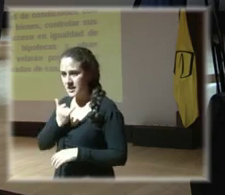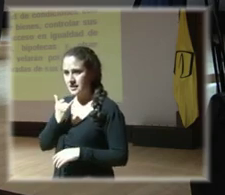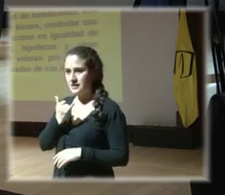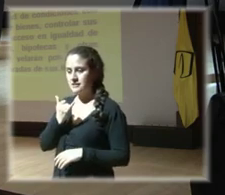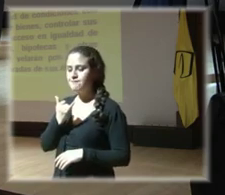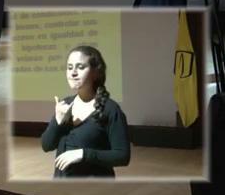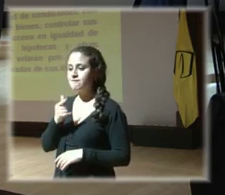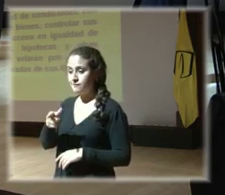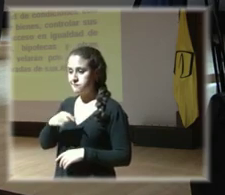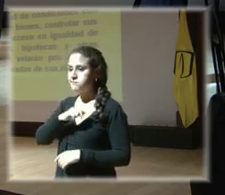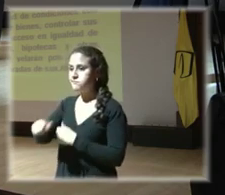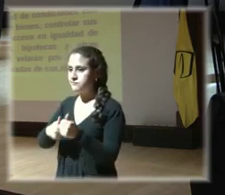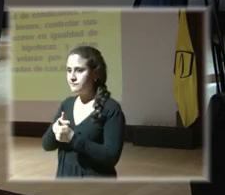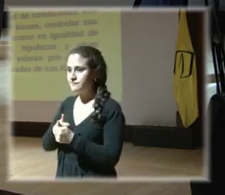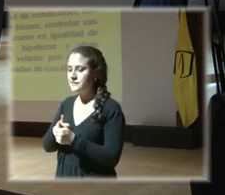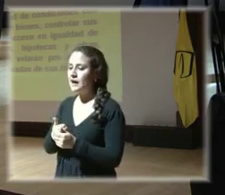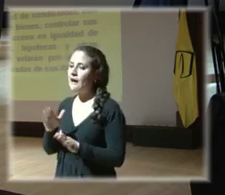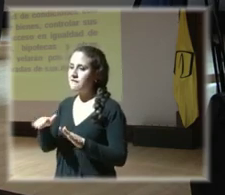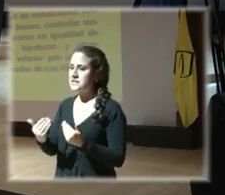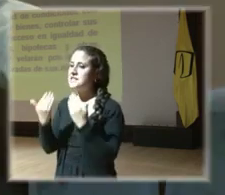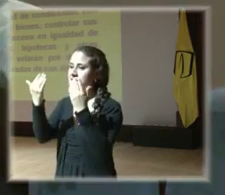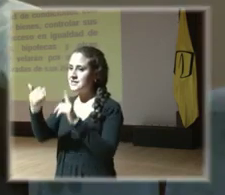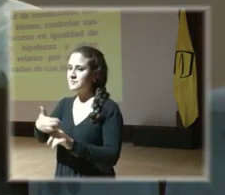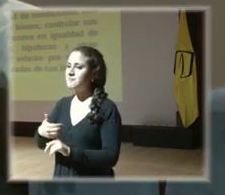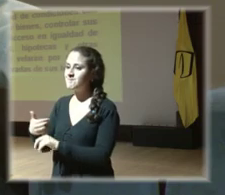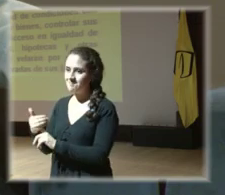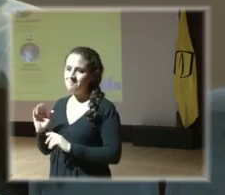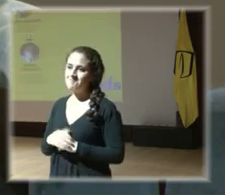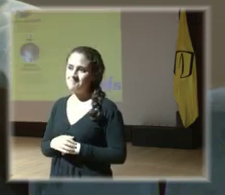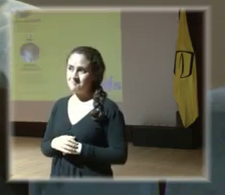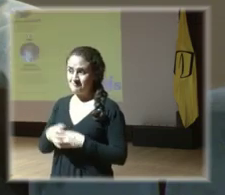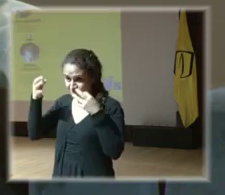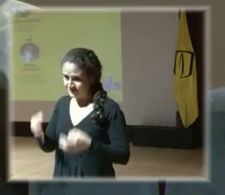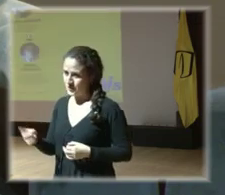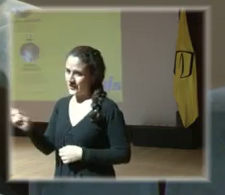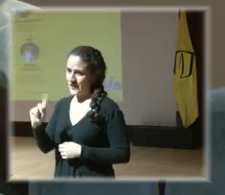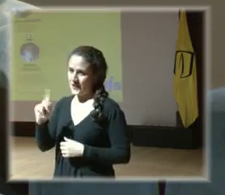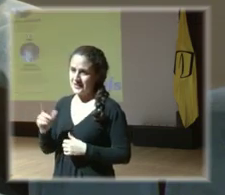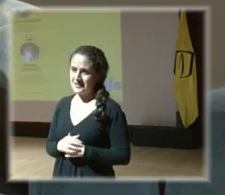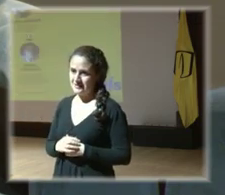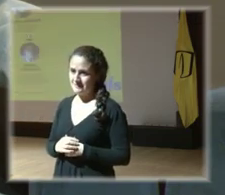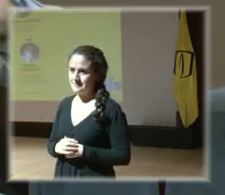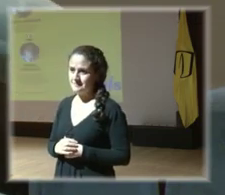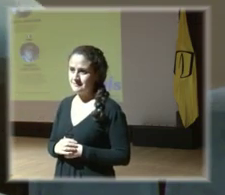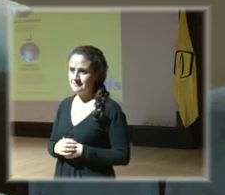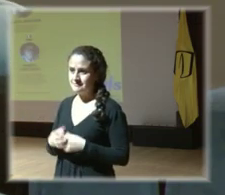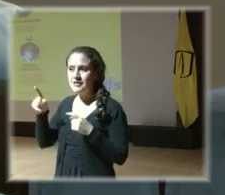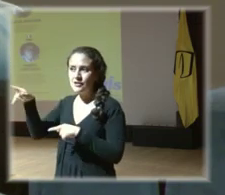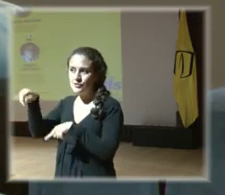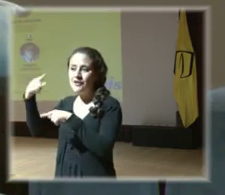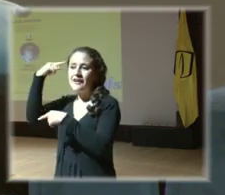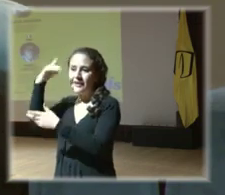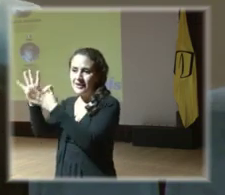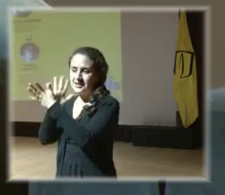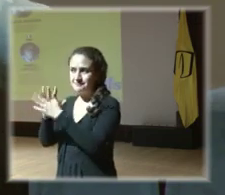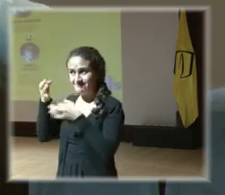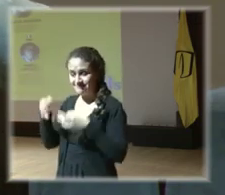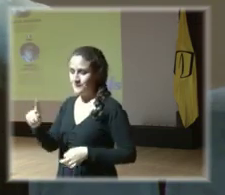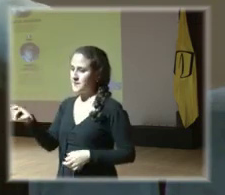momento es una protección para ellos, pero esto realmente no es así. No es así y digamos